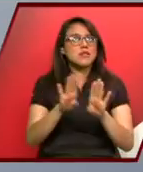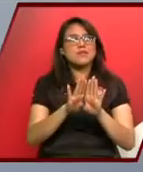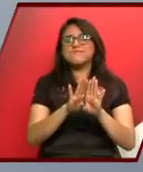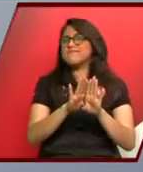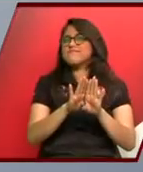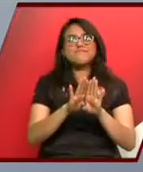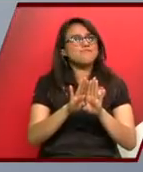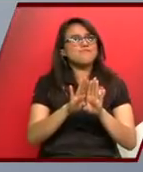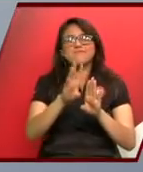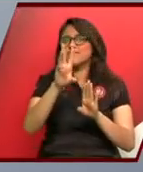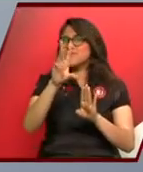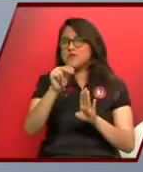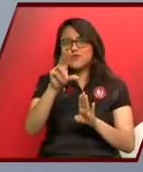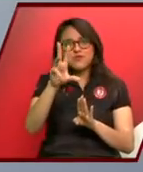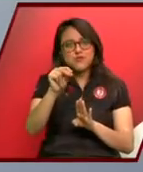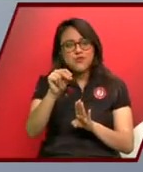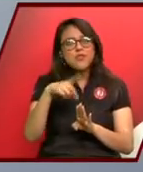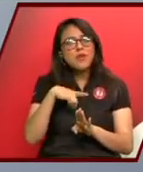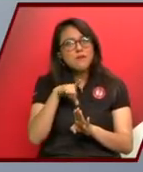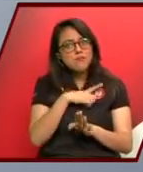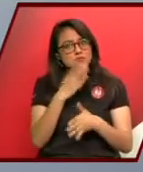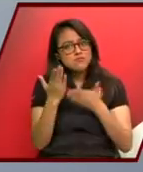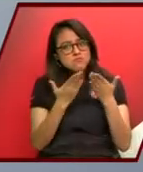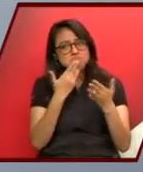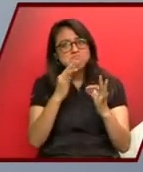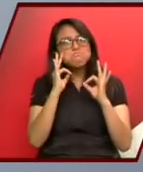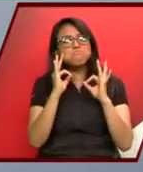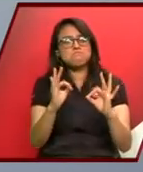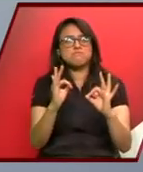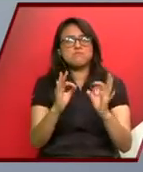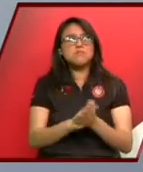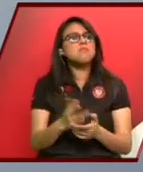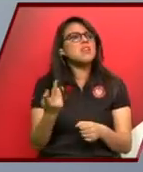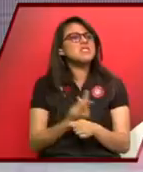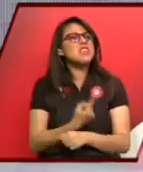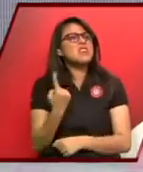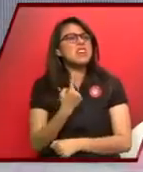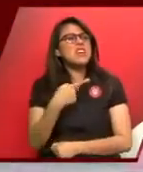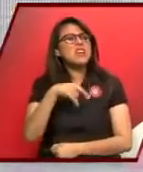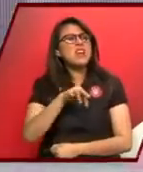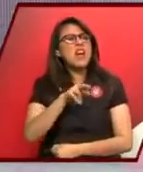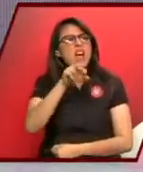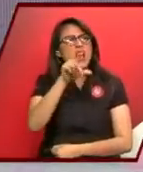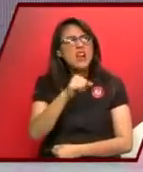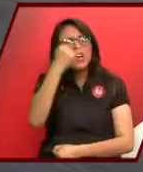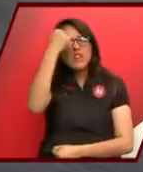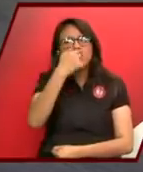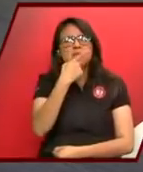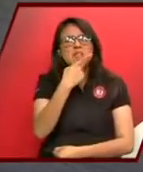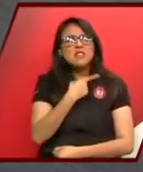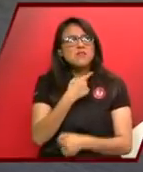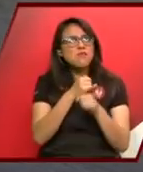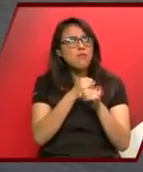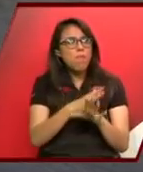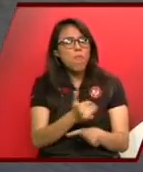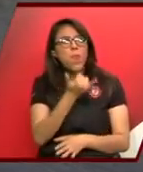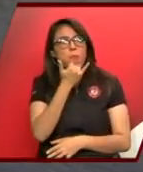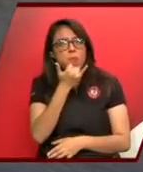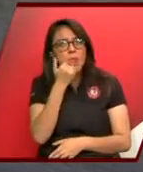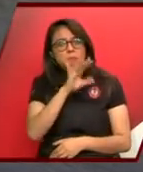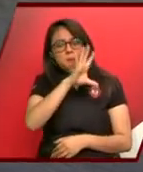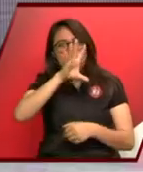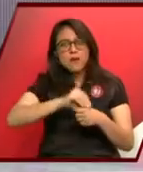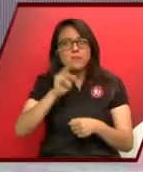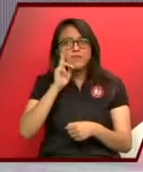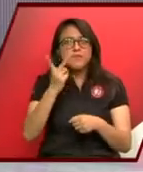chavos, la bronca es los chavos no preparados. Pero bueno, ¿qué pasa acá allí? Oye, a ver, me están mandando información nada más para